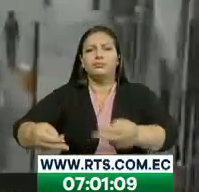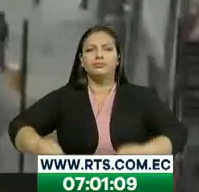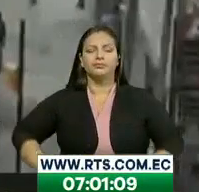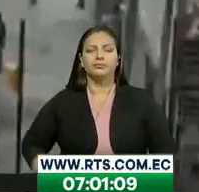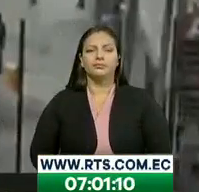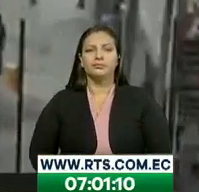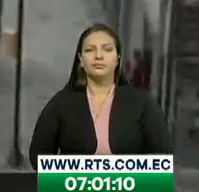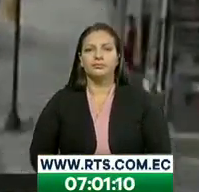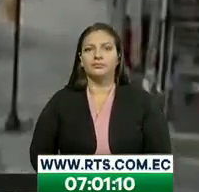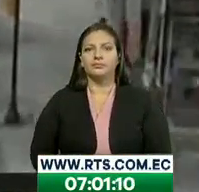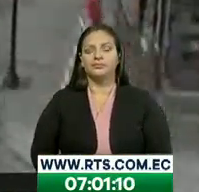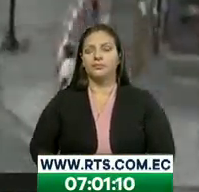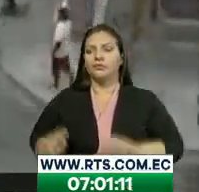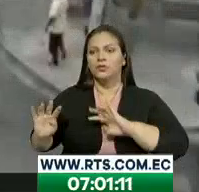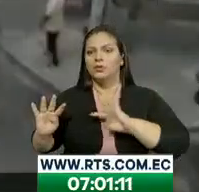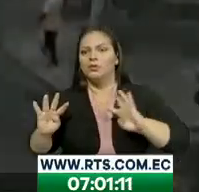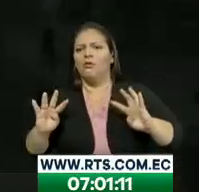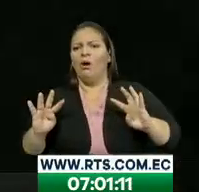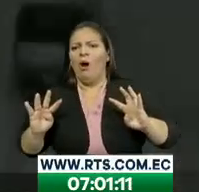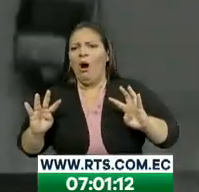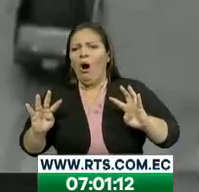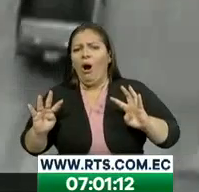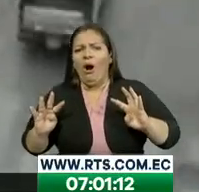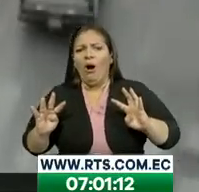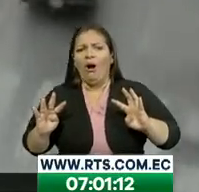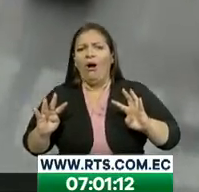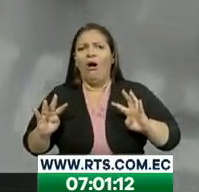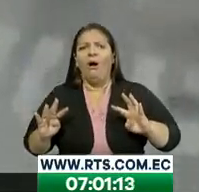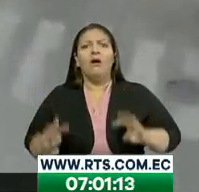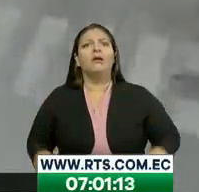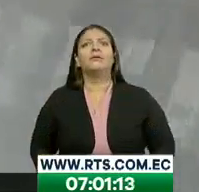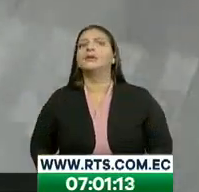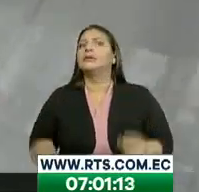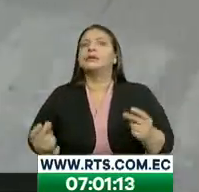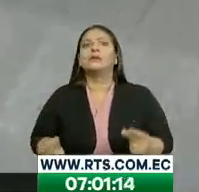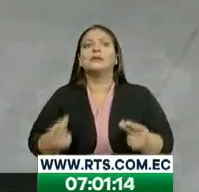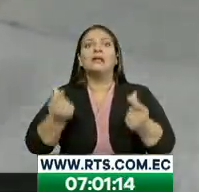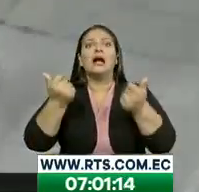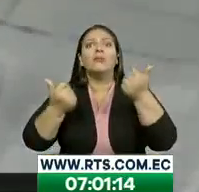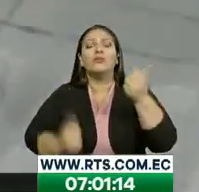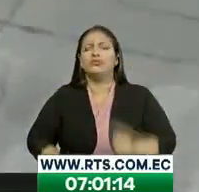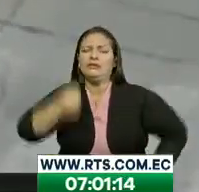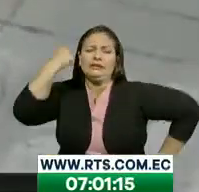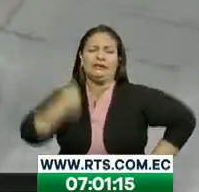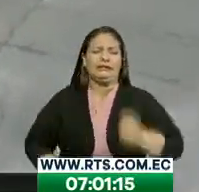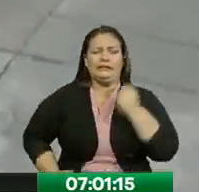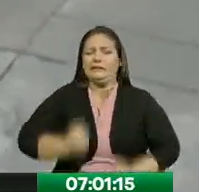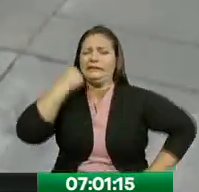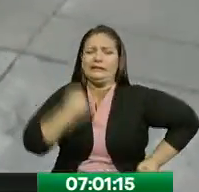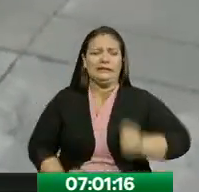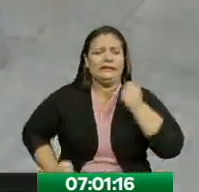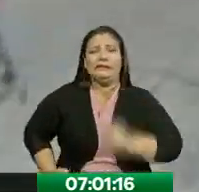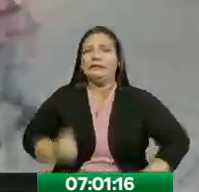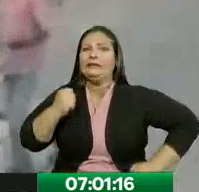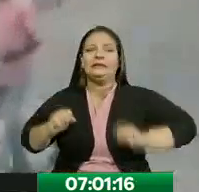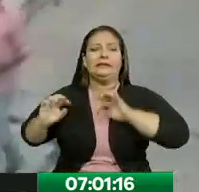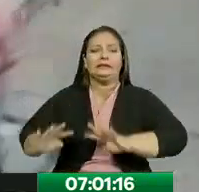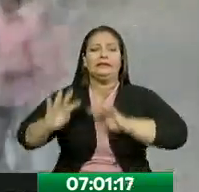Esto generó el asombro de los habitantes del sector, que inmediatamente corrieron a socorrer a la persona.